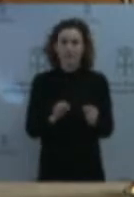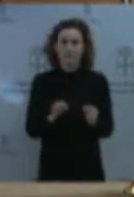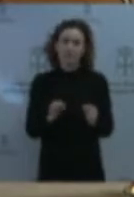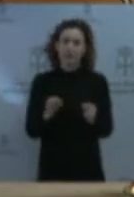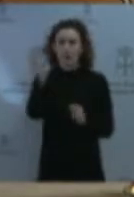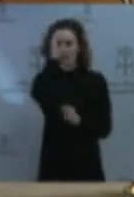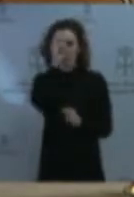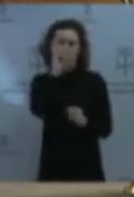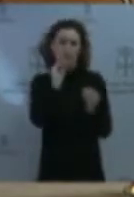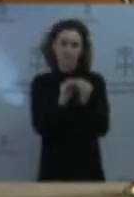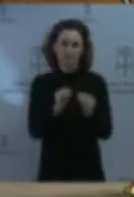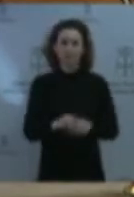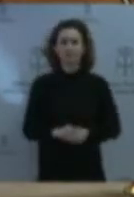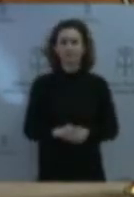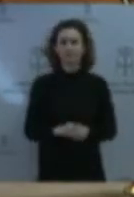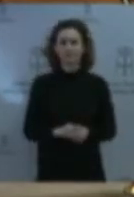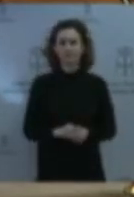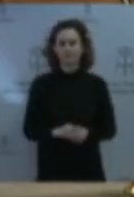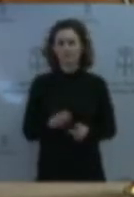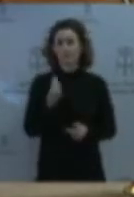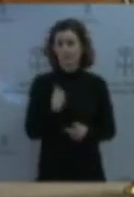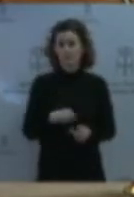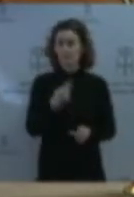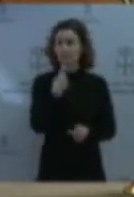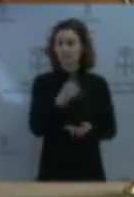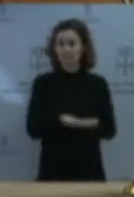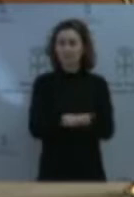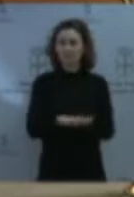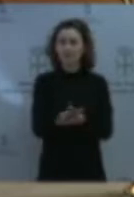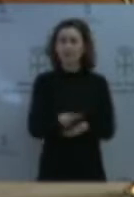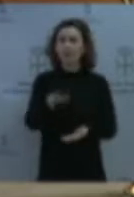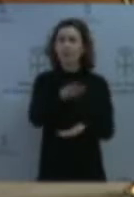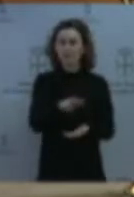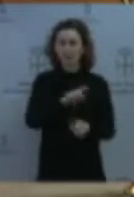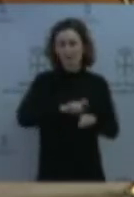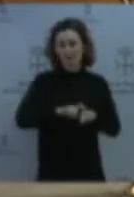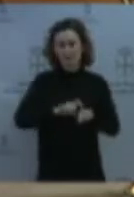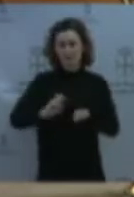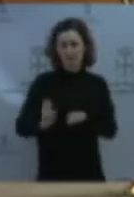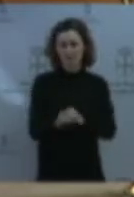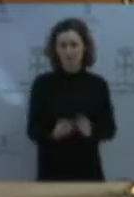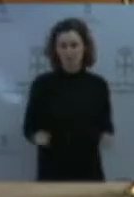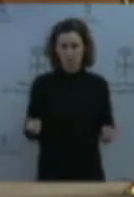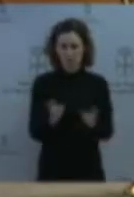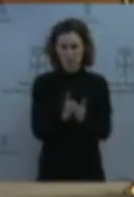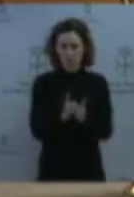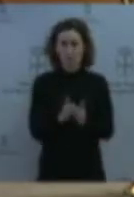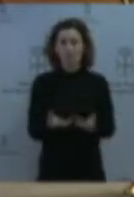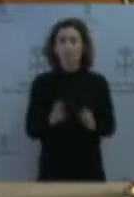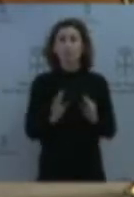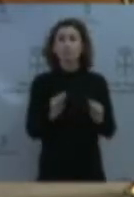se decía, y voy a insistir en algunos aspectos brevemente, las construcciones más relevantes de estas baterías de coc de